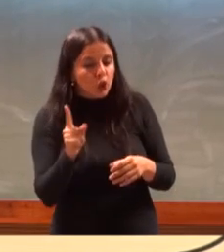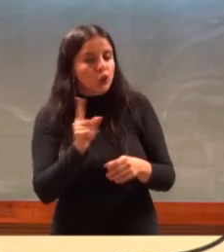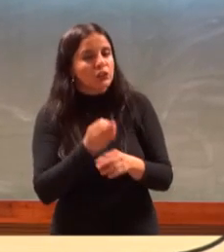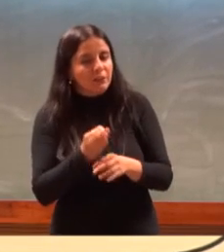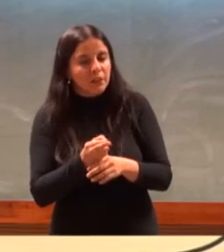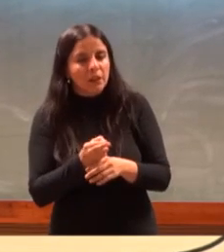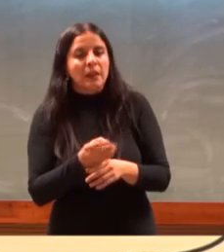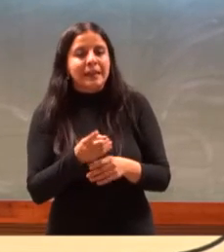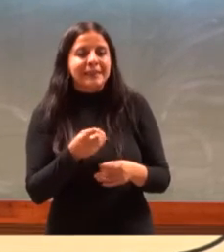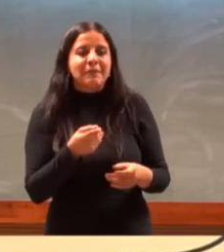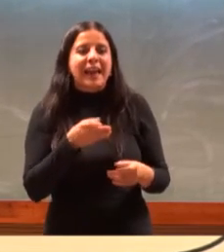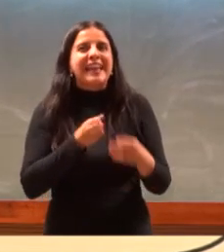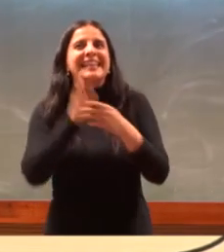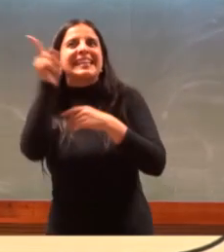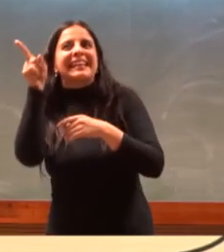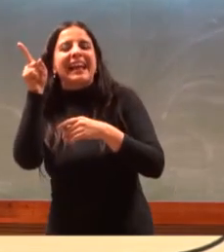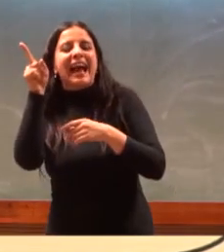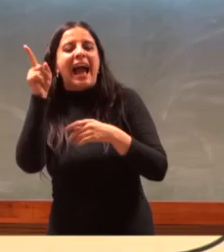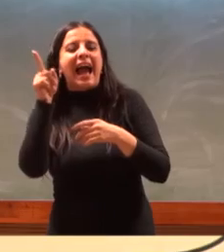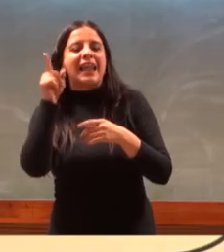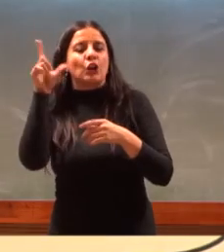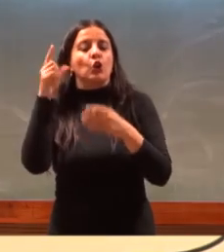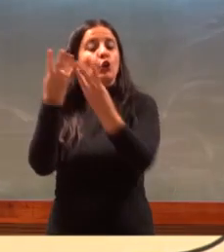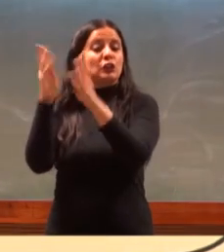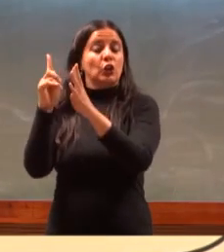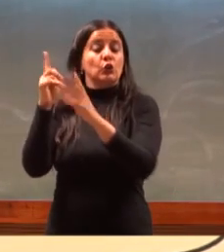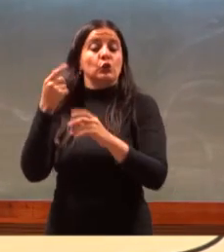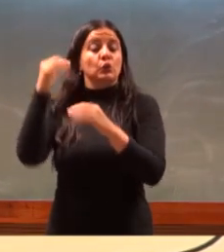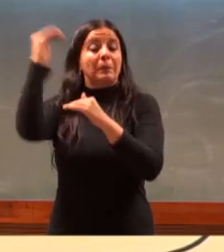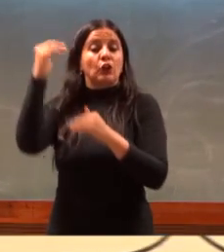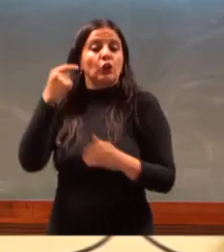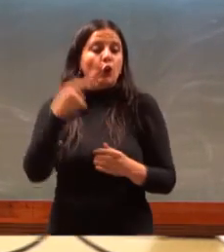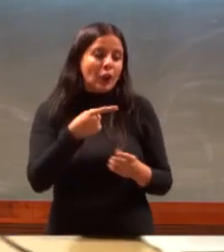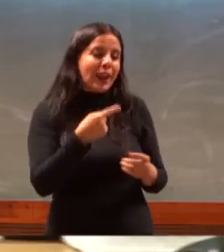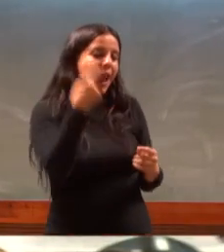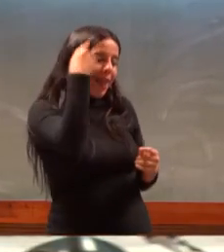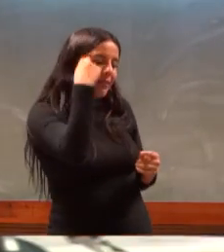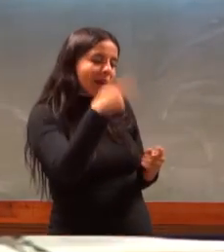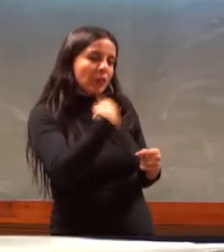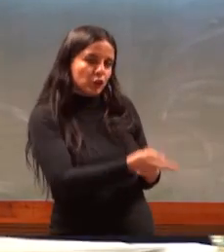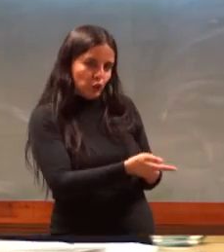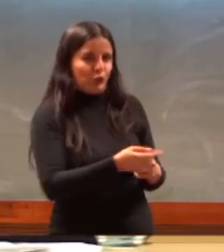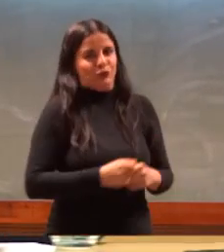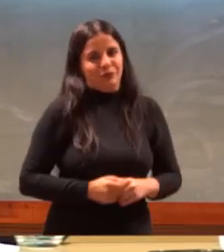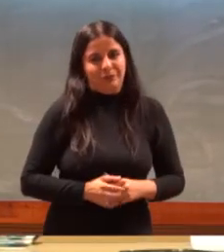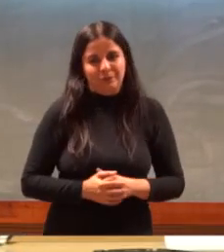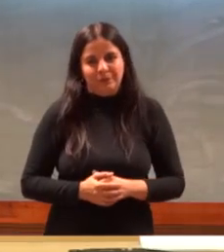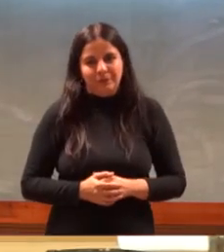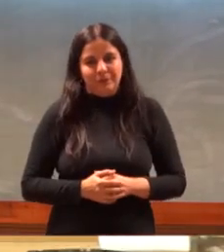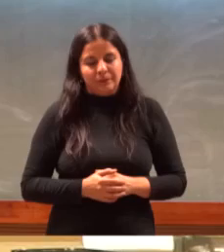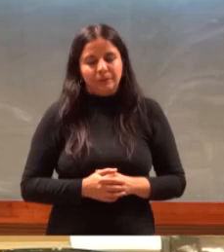consejo superior no solo mis ideas o de un grupo de personas en este caso